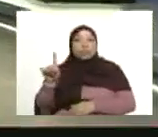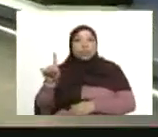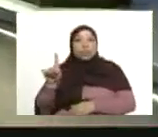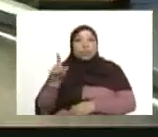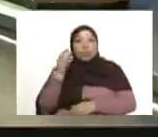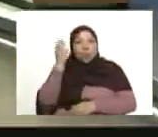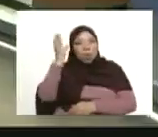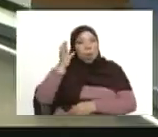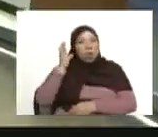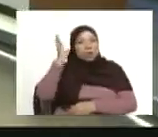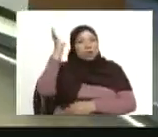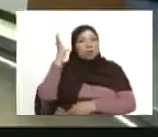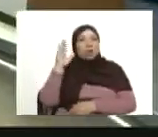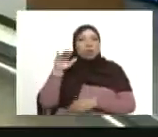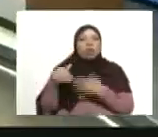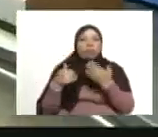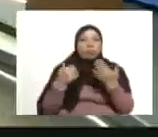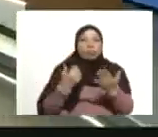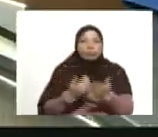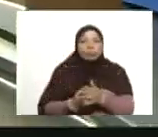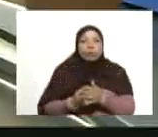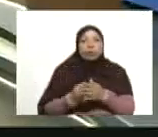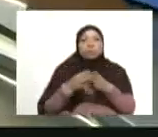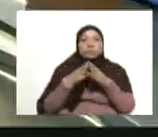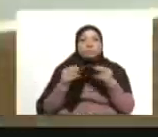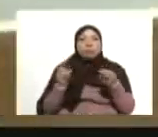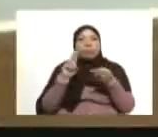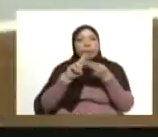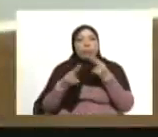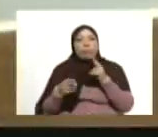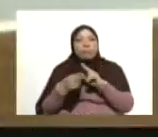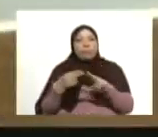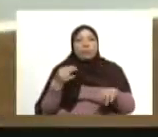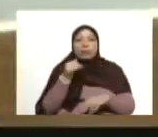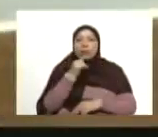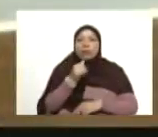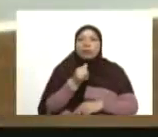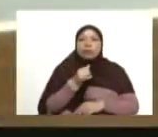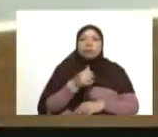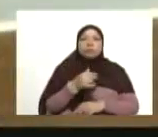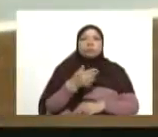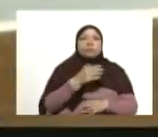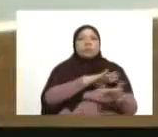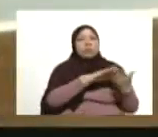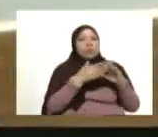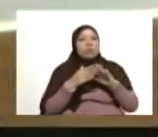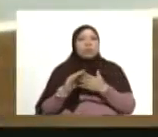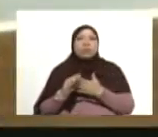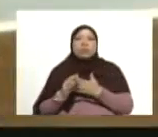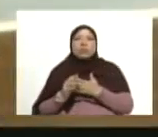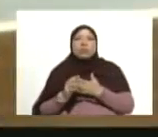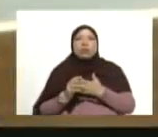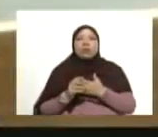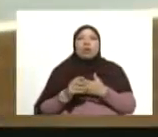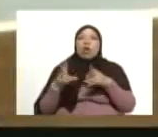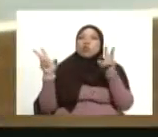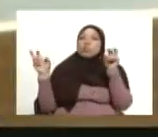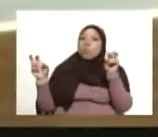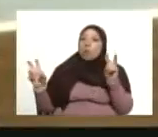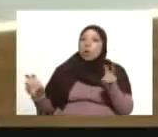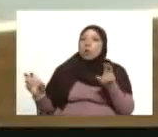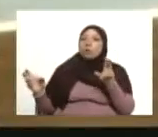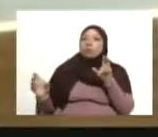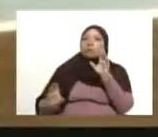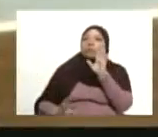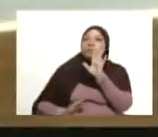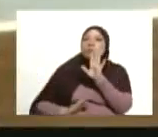movilizados amorosamente, movilizados en paz, en cada localidad. Esto es una modalidad